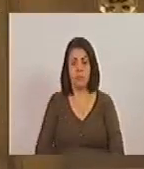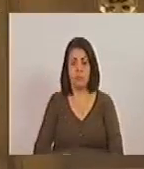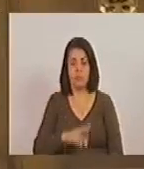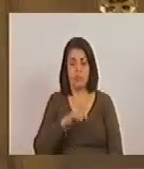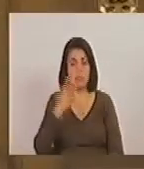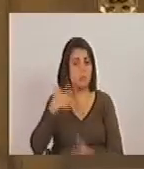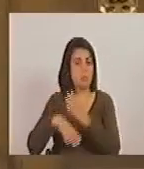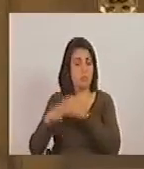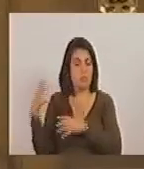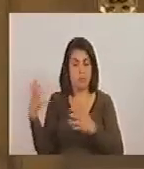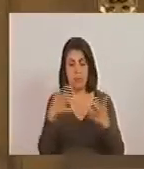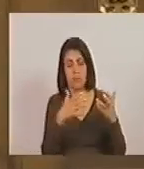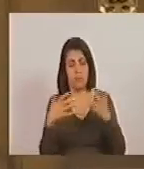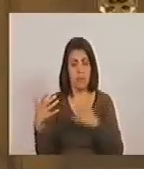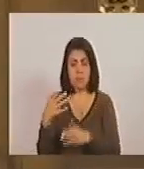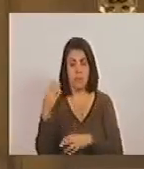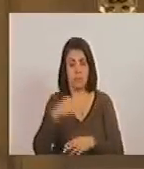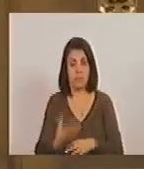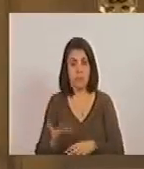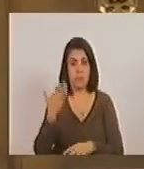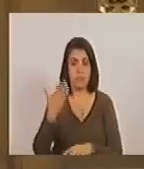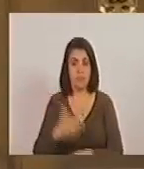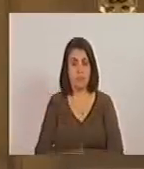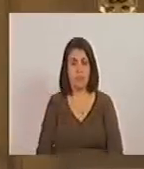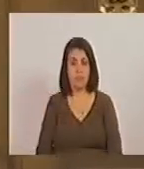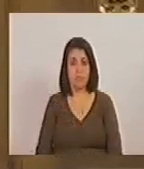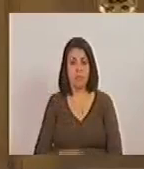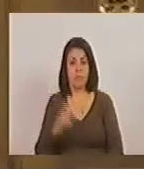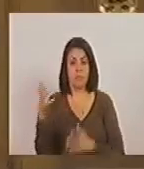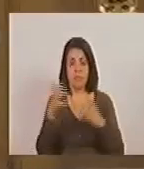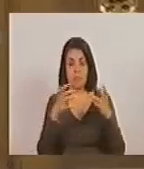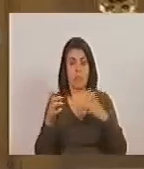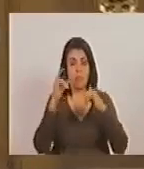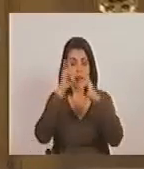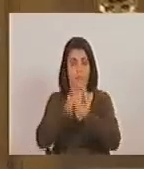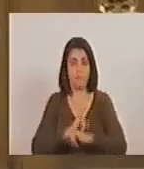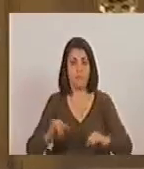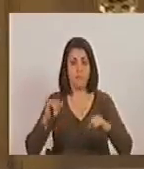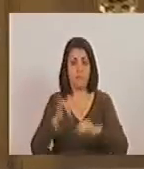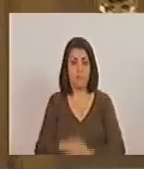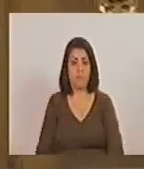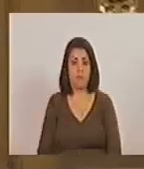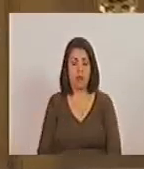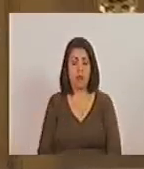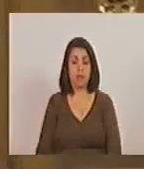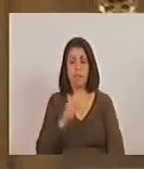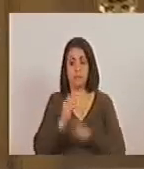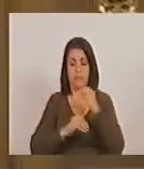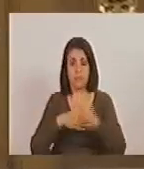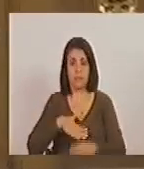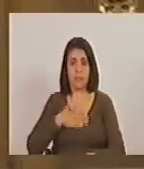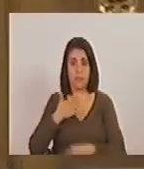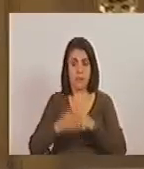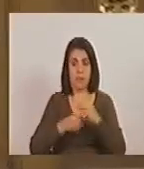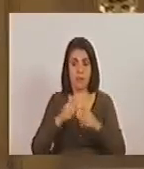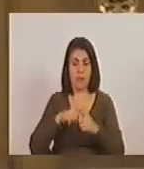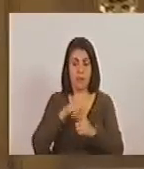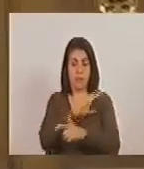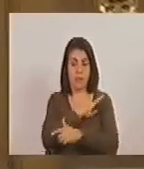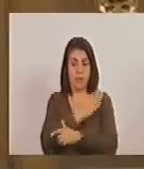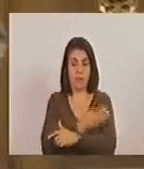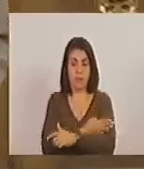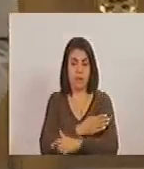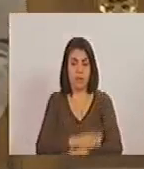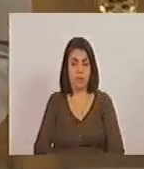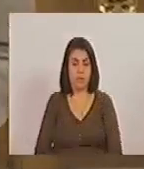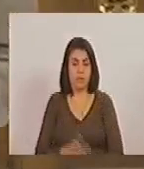lo que fue la batalla naval más importante de la Guerra de Independencia, que hizo posible la construcción de poder naval,